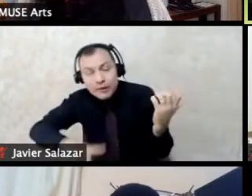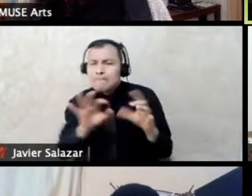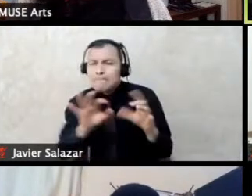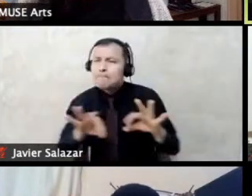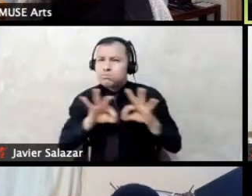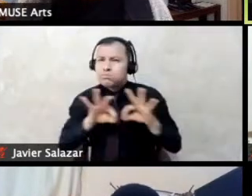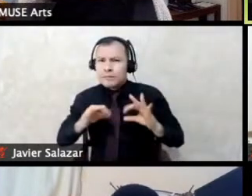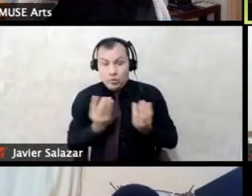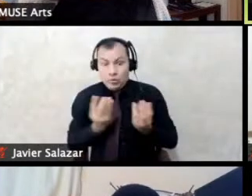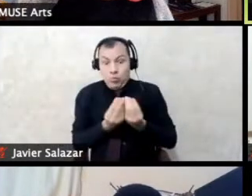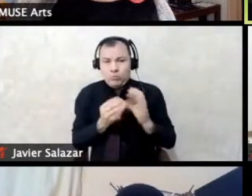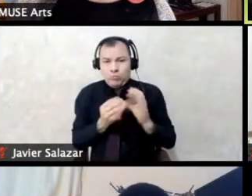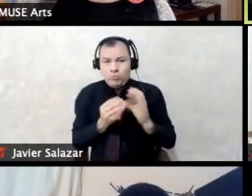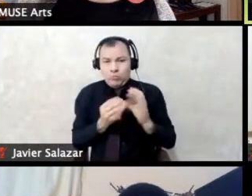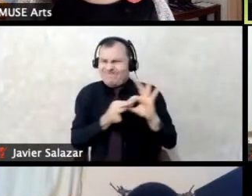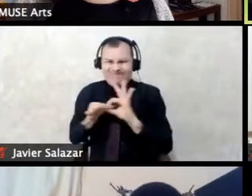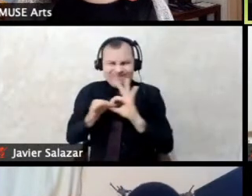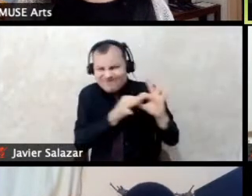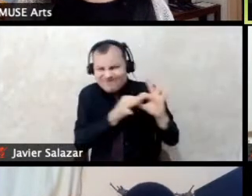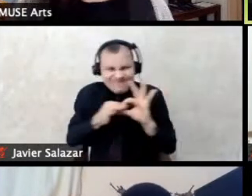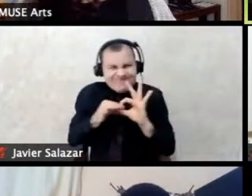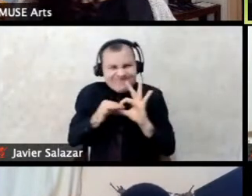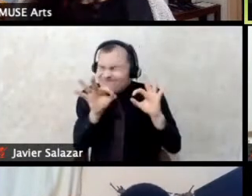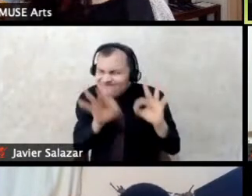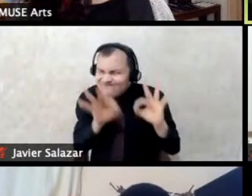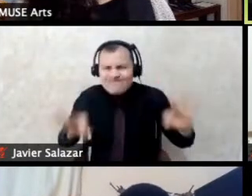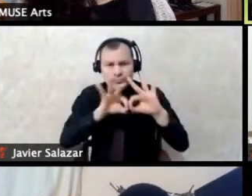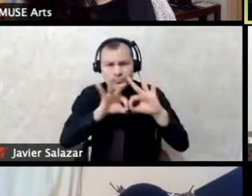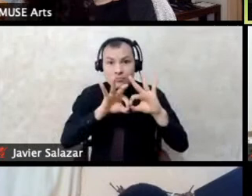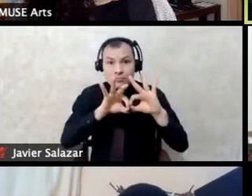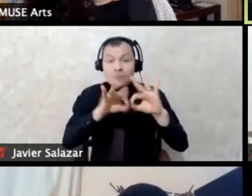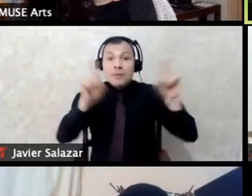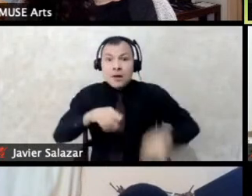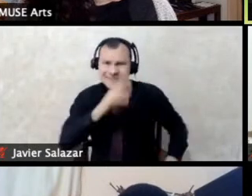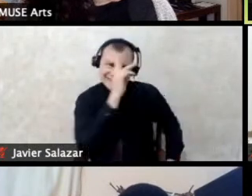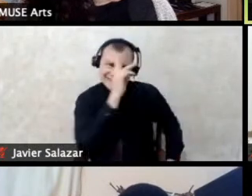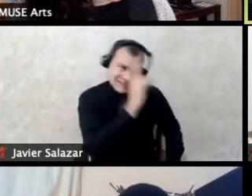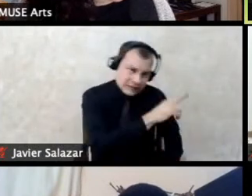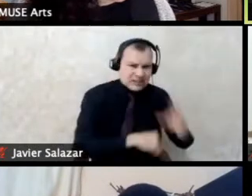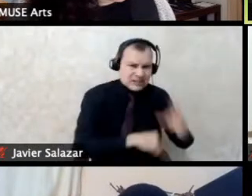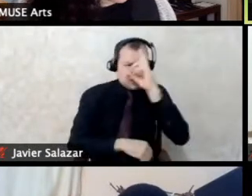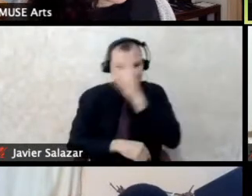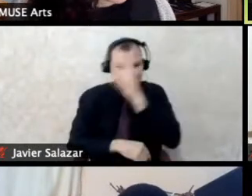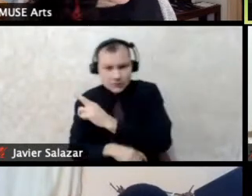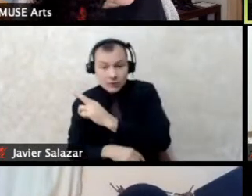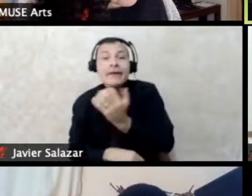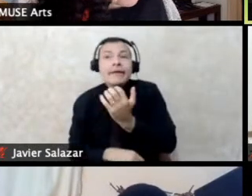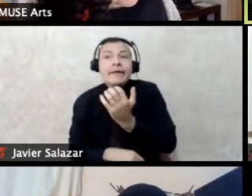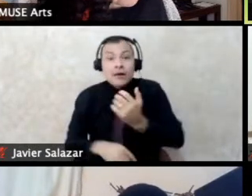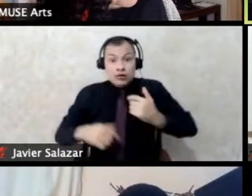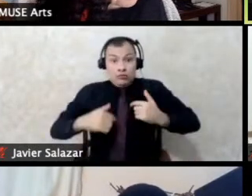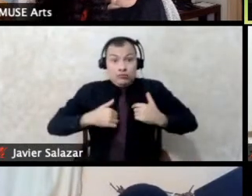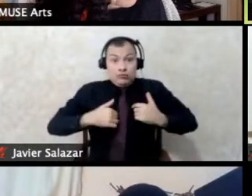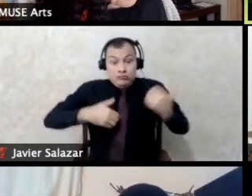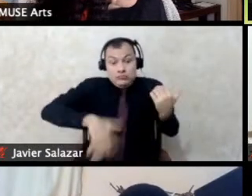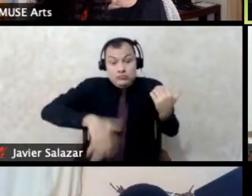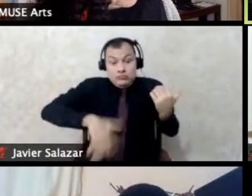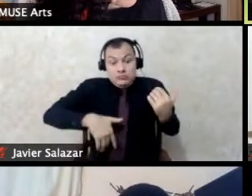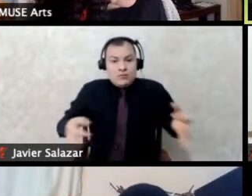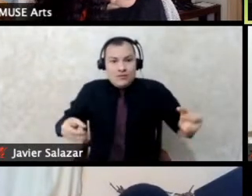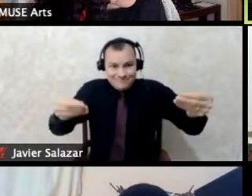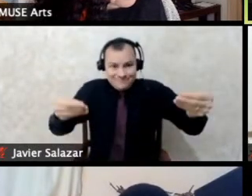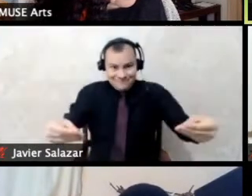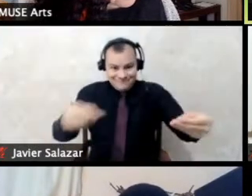decir, cuando tienes un documento al frente y una partitura, debes esperar tu turno. El respeto es